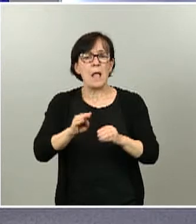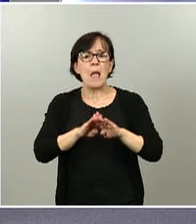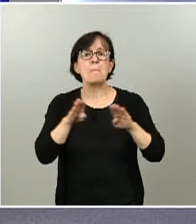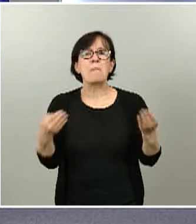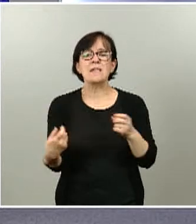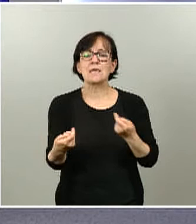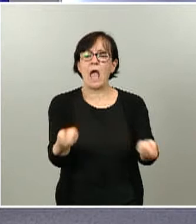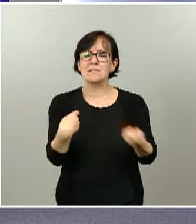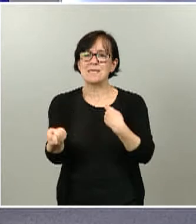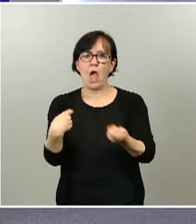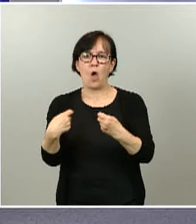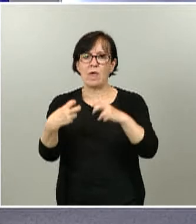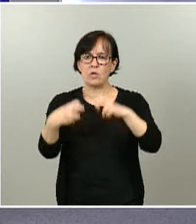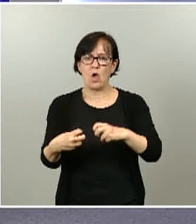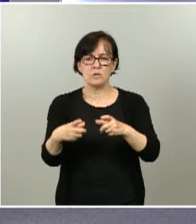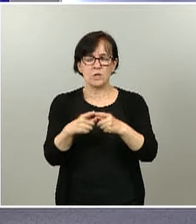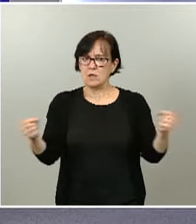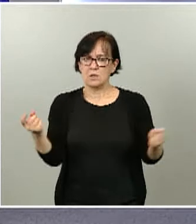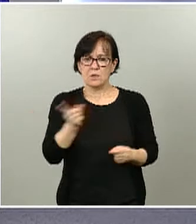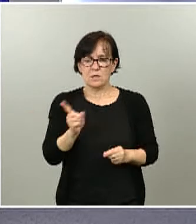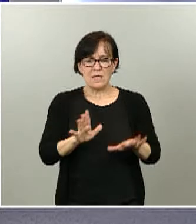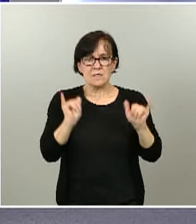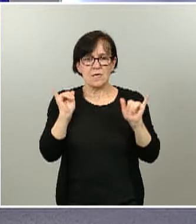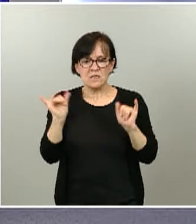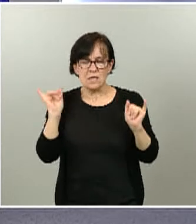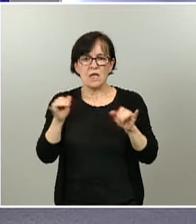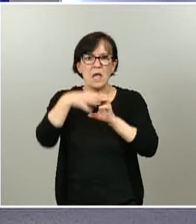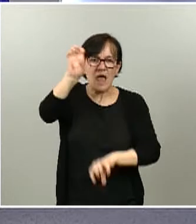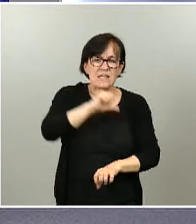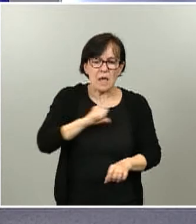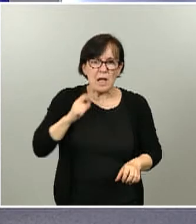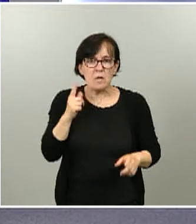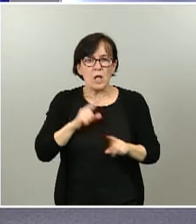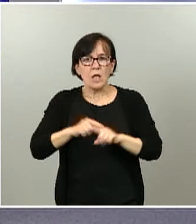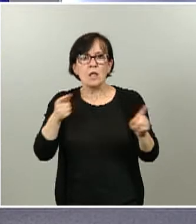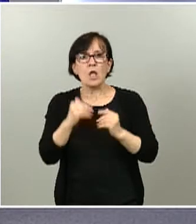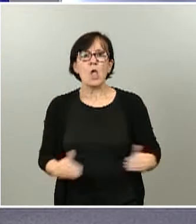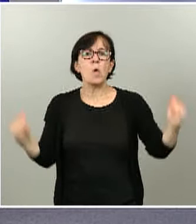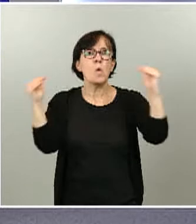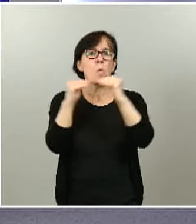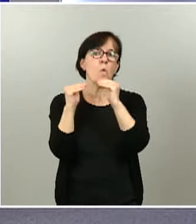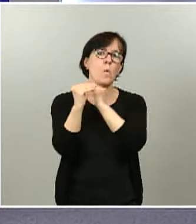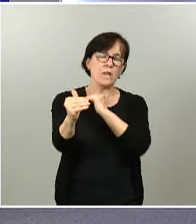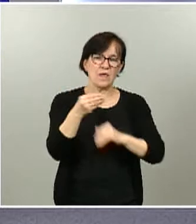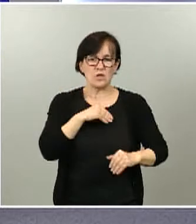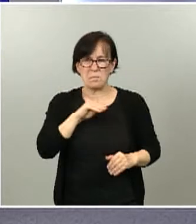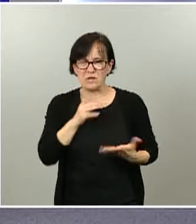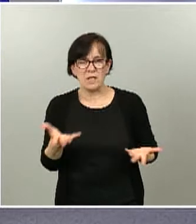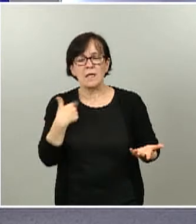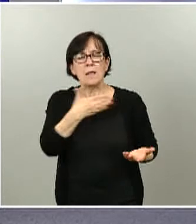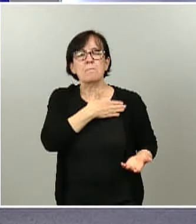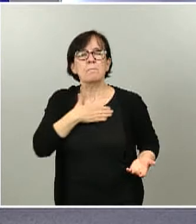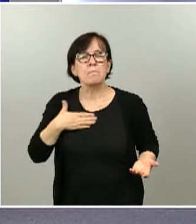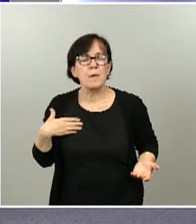Esquerra, según dicen, ni con los separatistas, para dinamitar la igualdad entre los españoles. Me gustaría preguntarle al